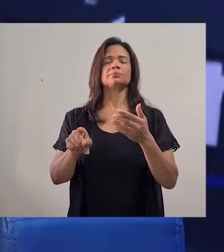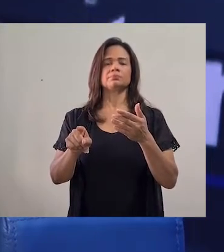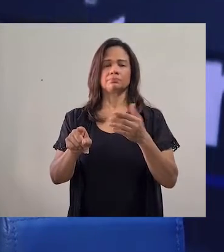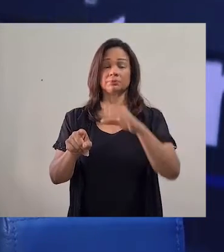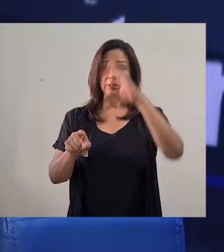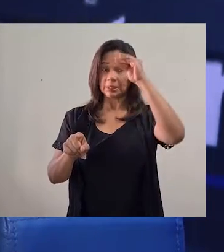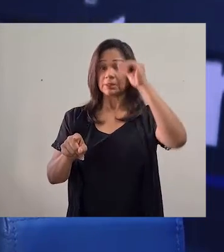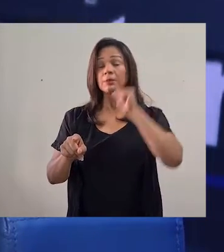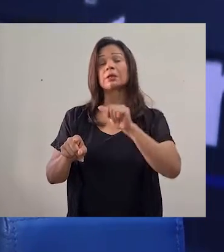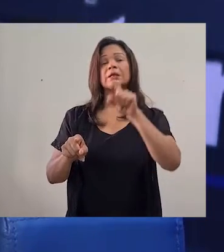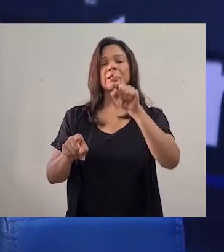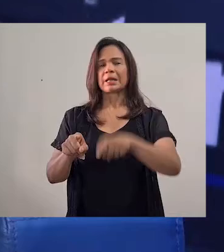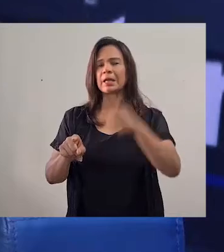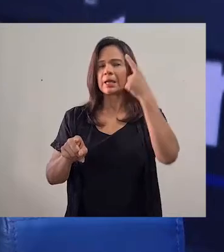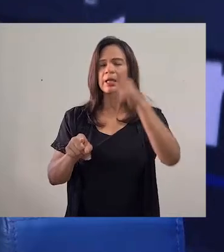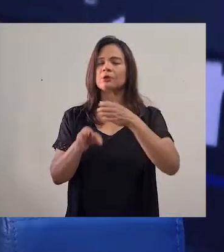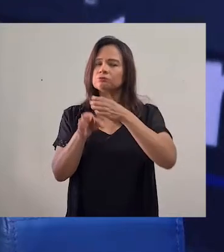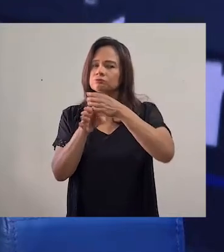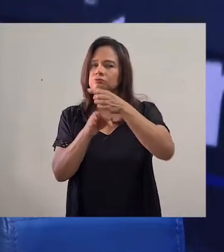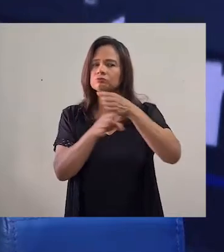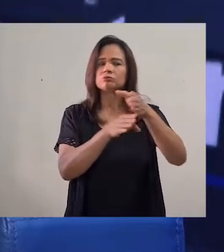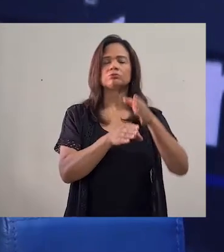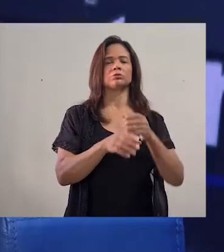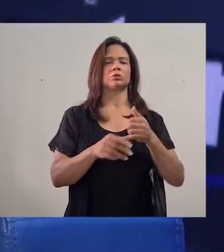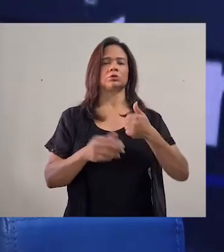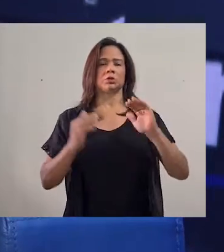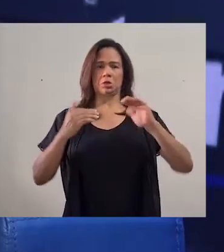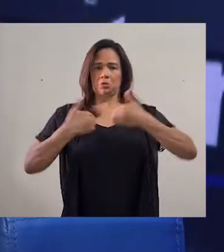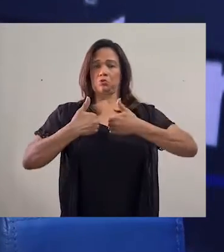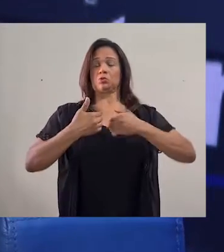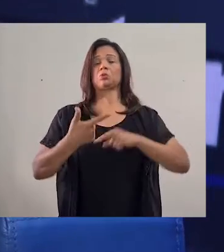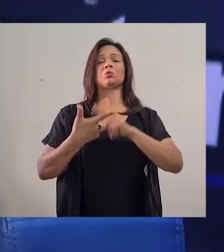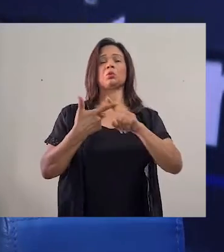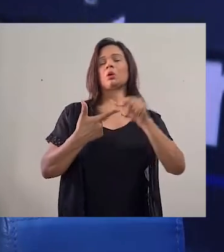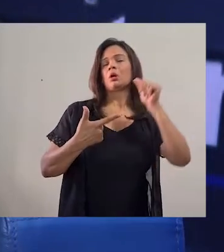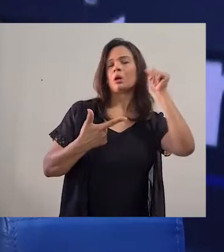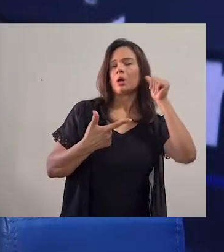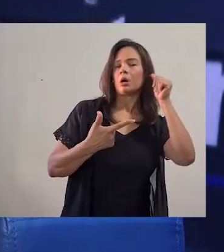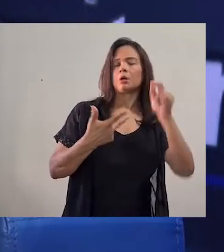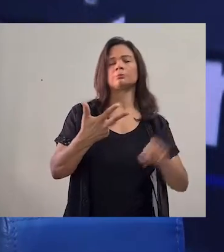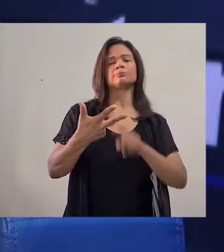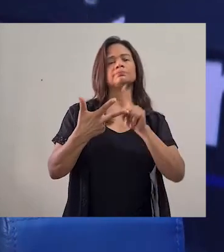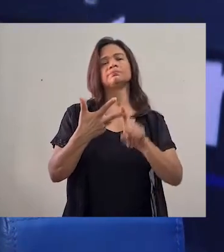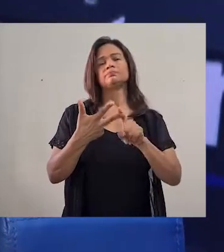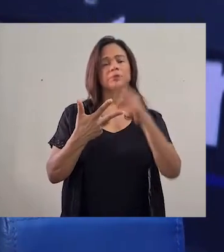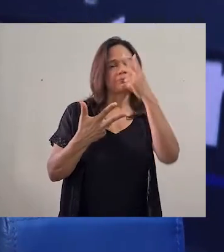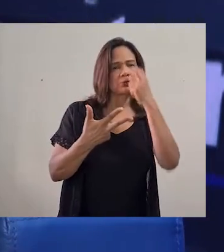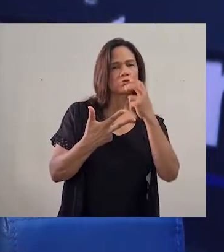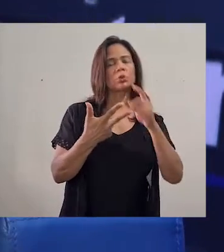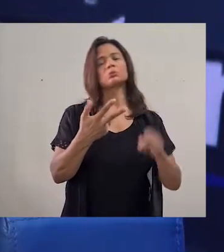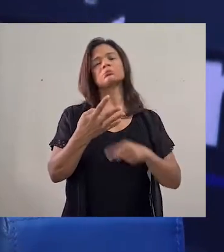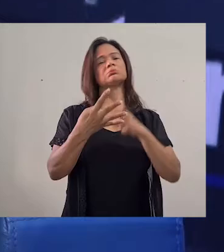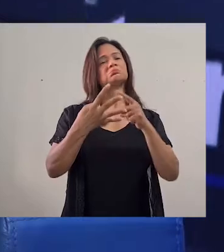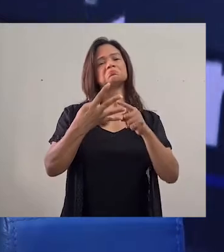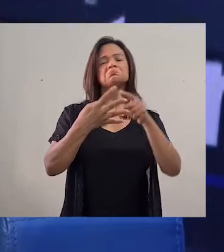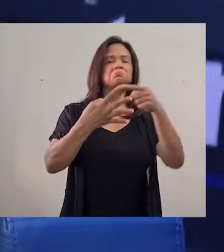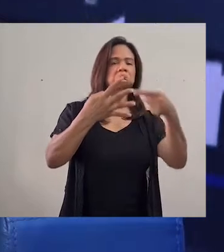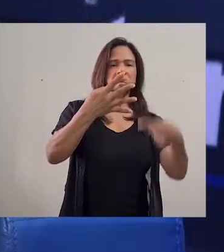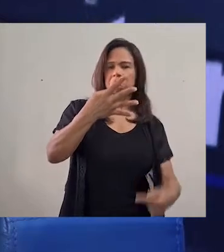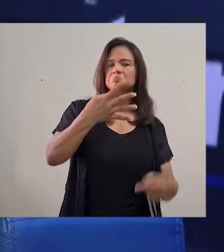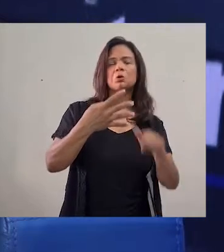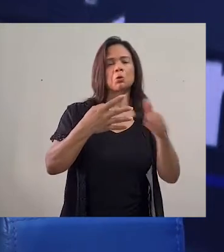de esto es, este niño necesita un especialista en autismo, en audición, en